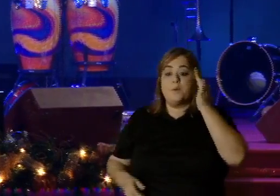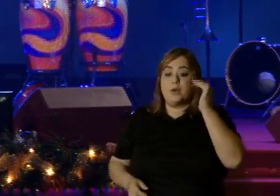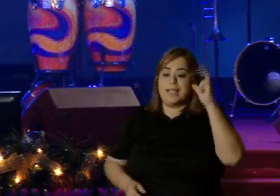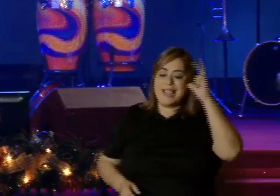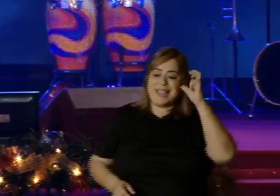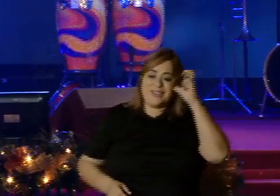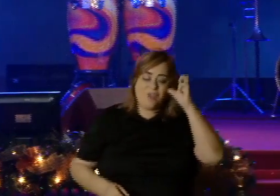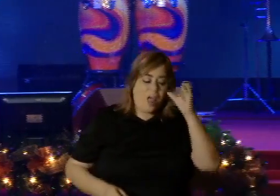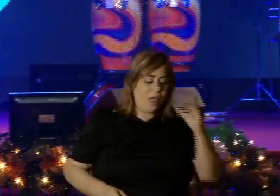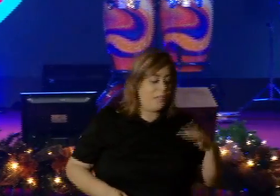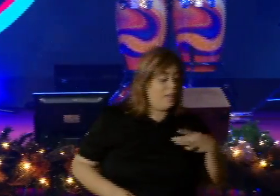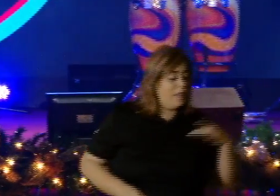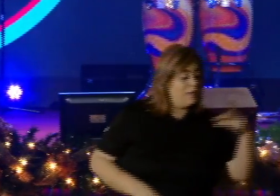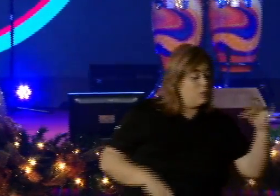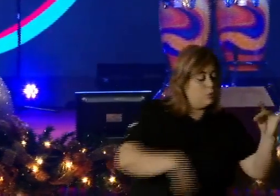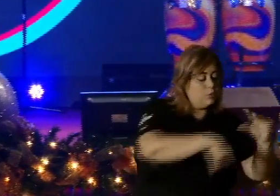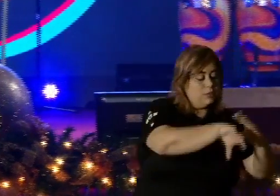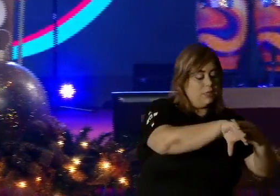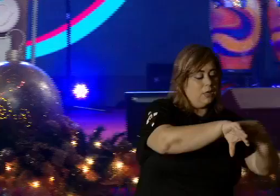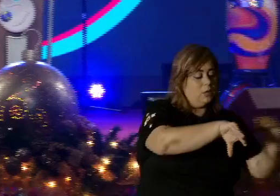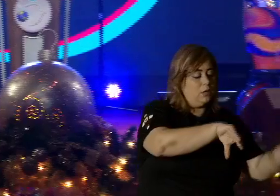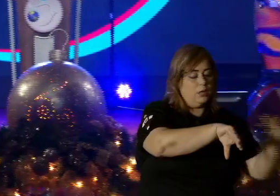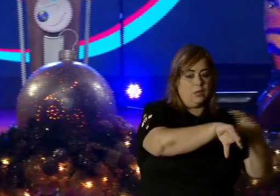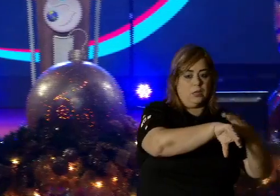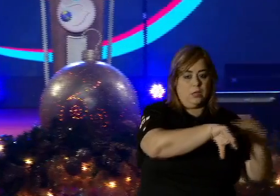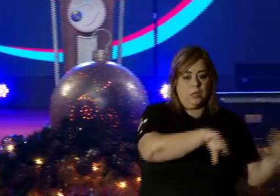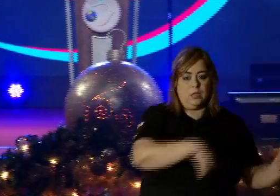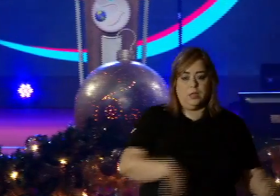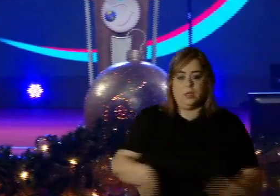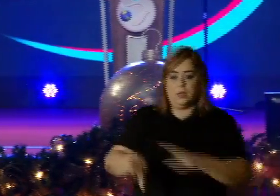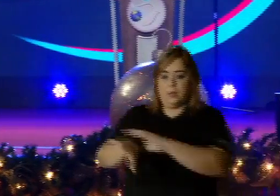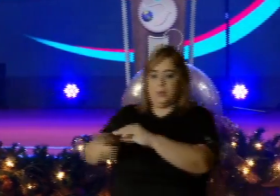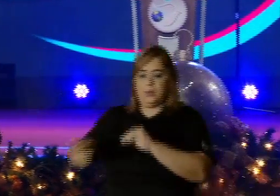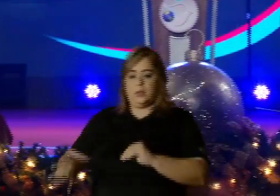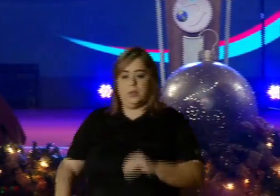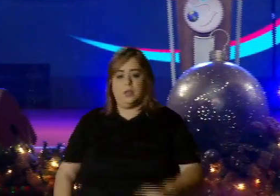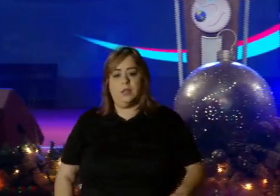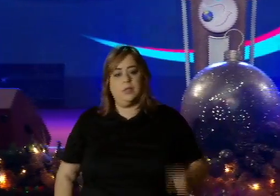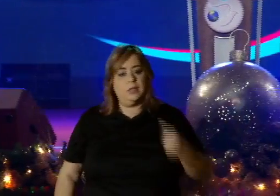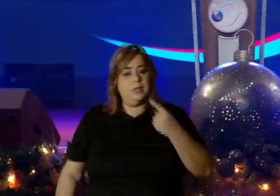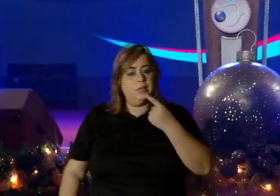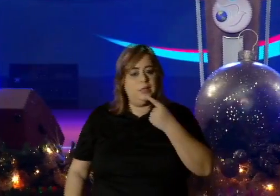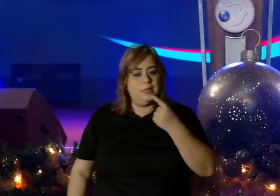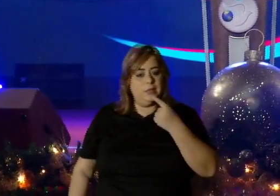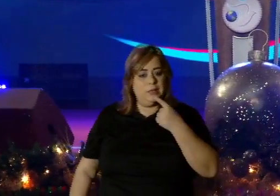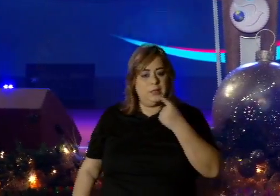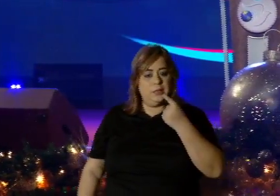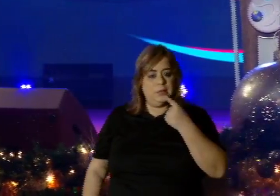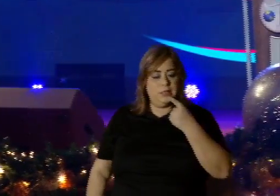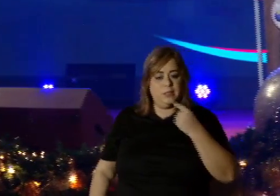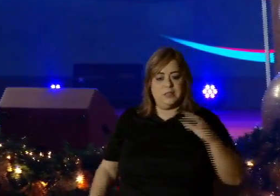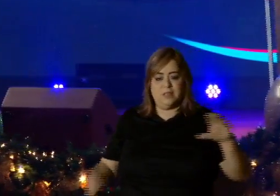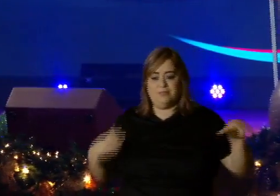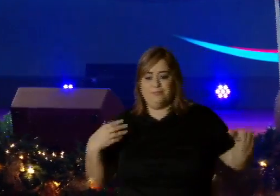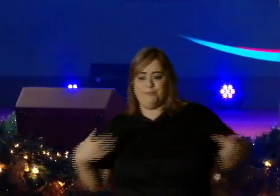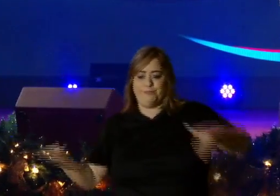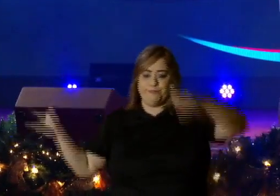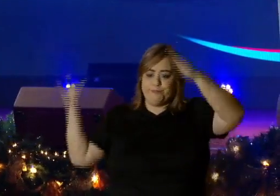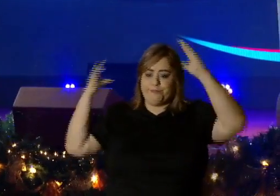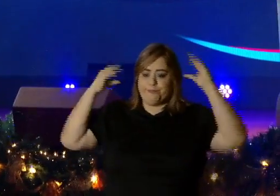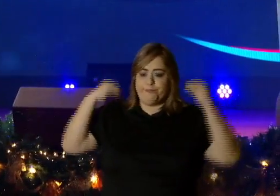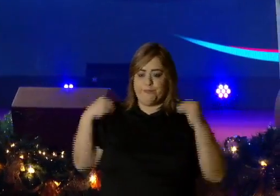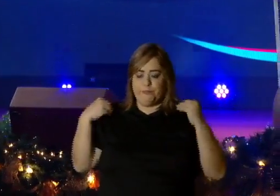imitador, que cuando hacen sesiones de esas de ocultismo, espiritismo, dice, se me va a subir el muerto. Mire, ¿para qué ellos quieren subir un